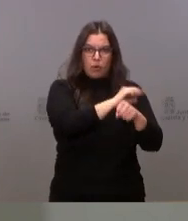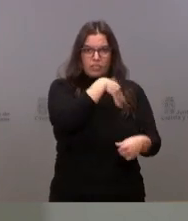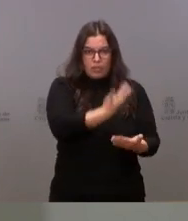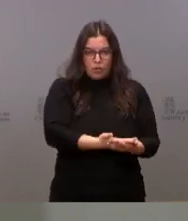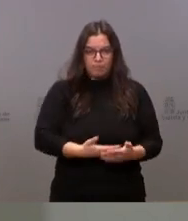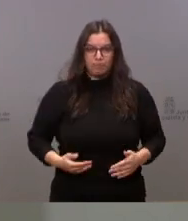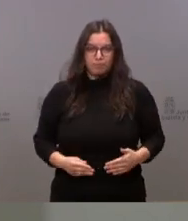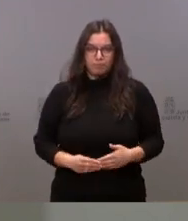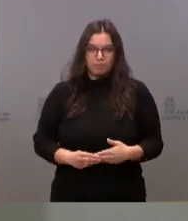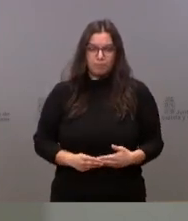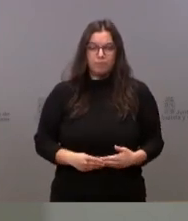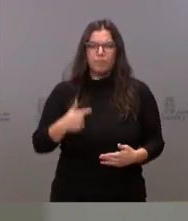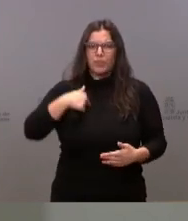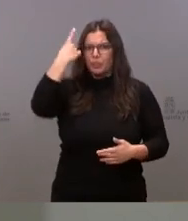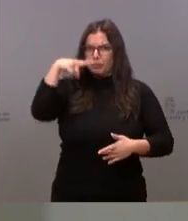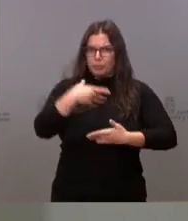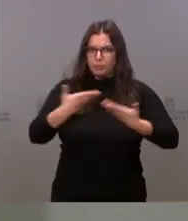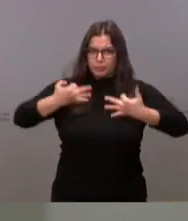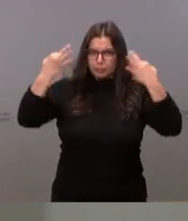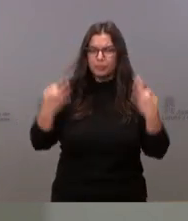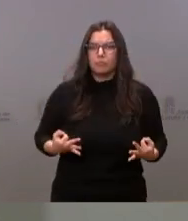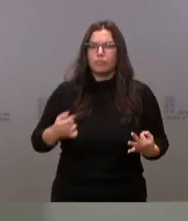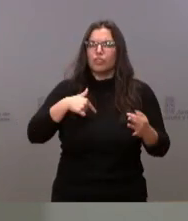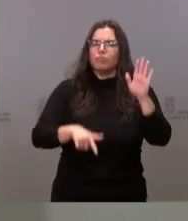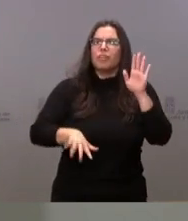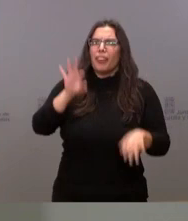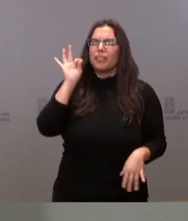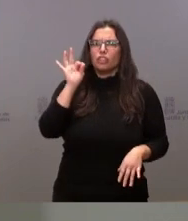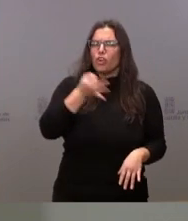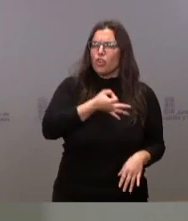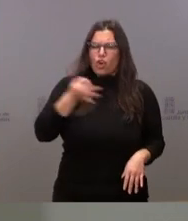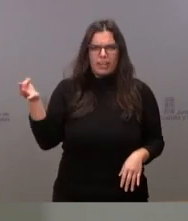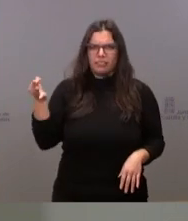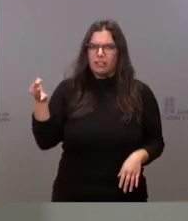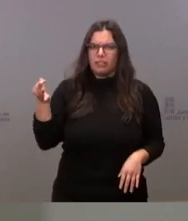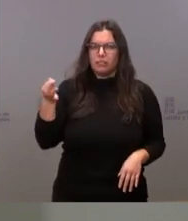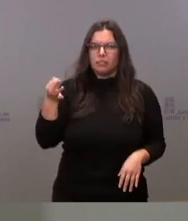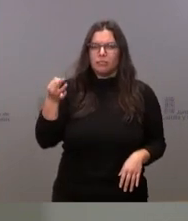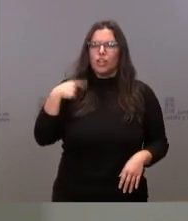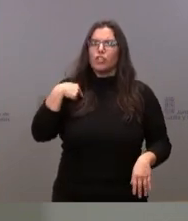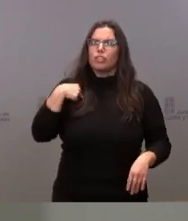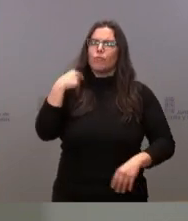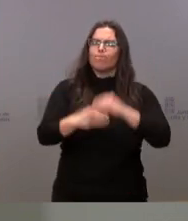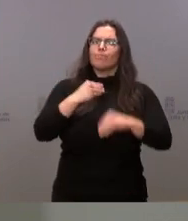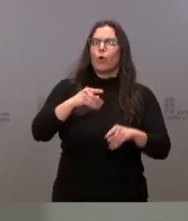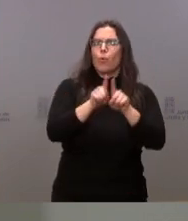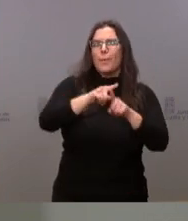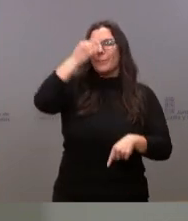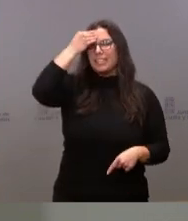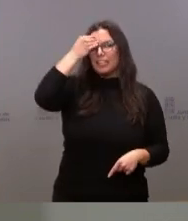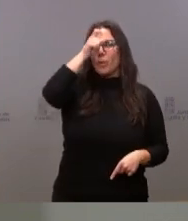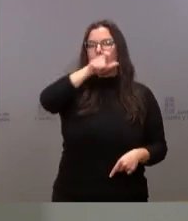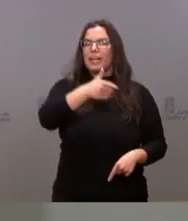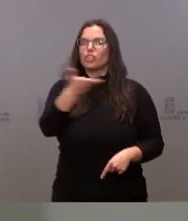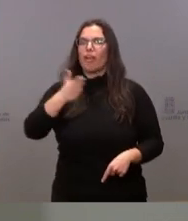meses. Estoy convencido de que he tomado la decisión correcta pensando en el interés de las personas de Castilla y